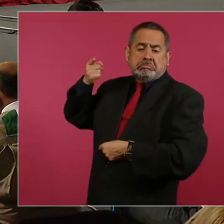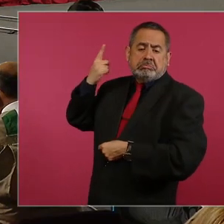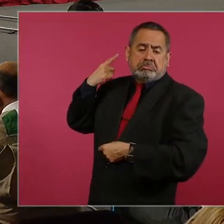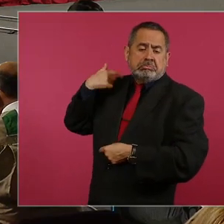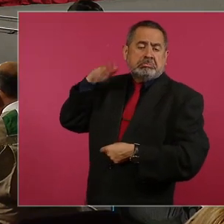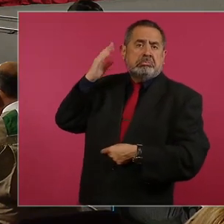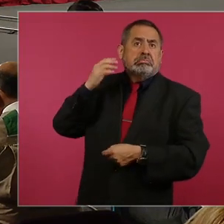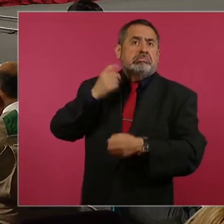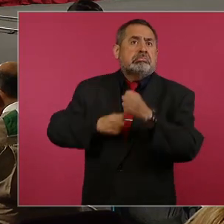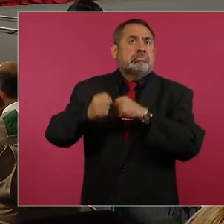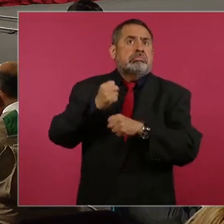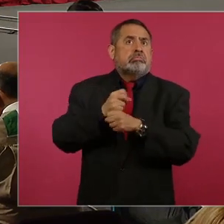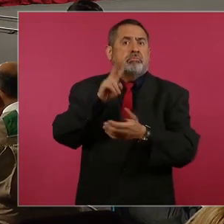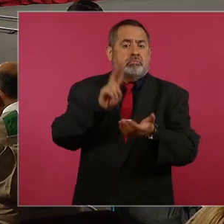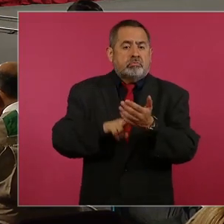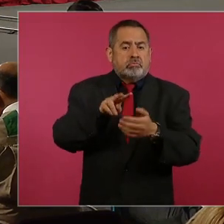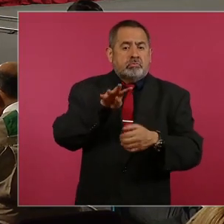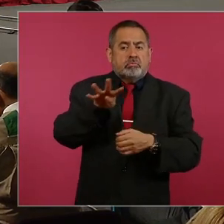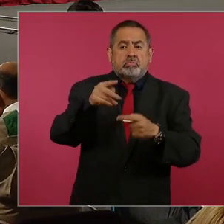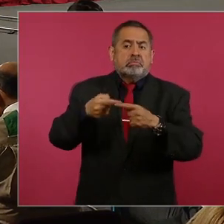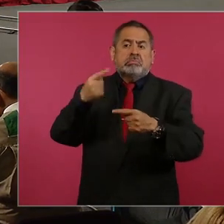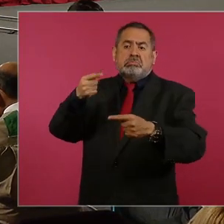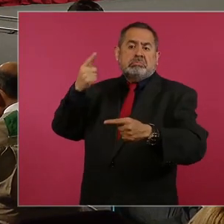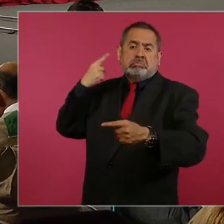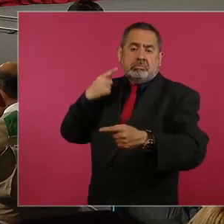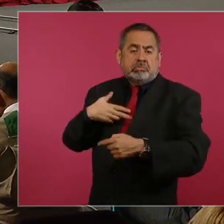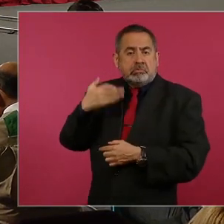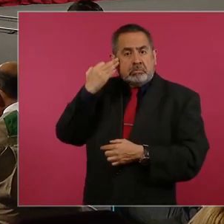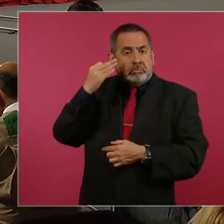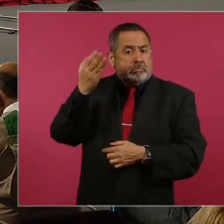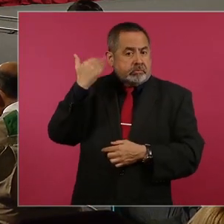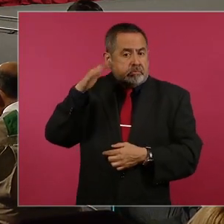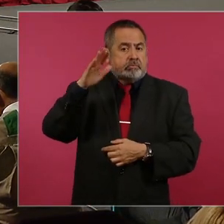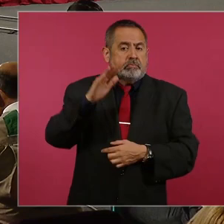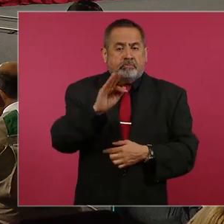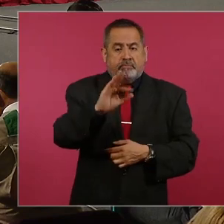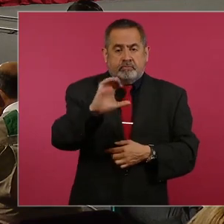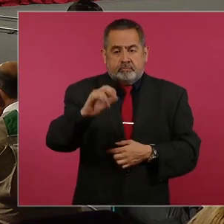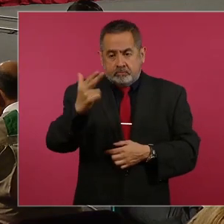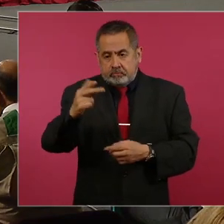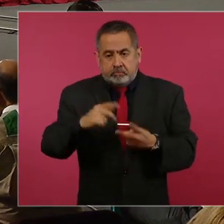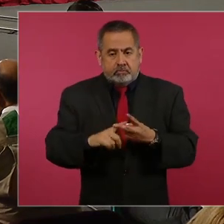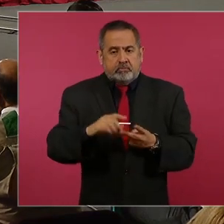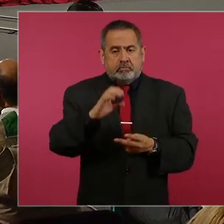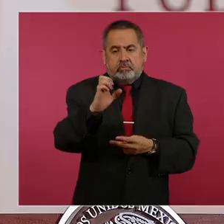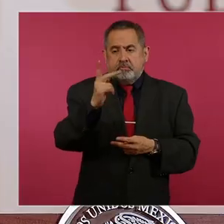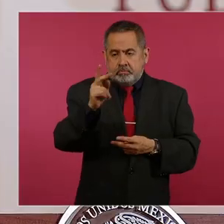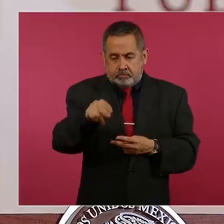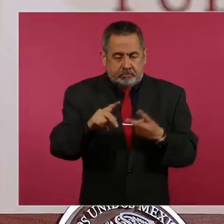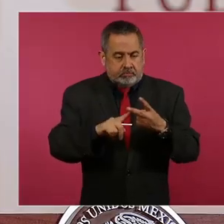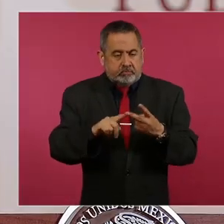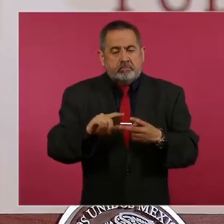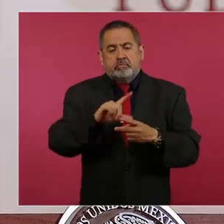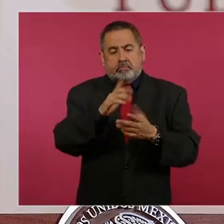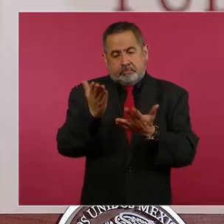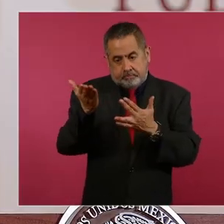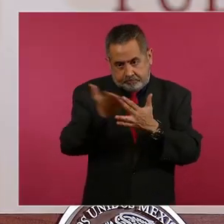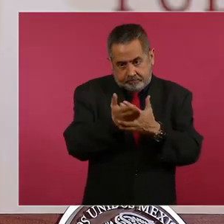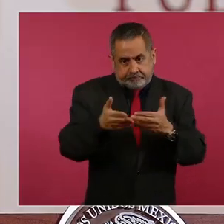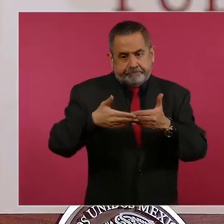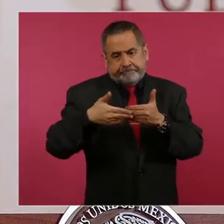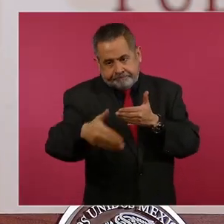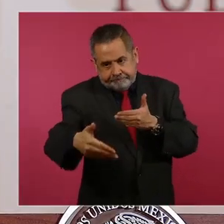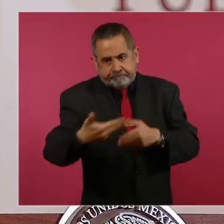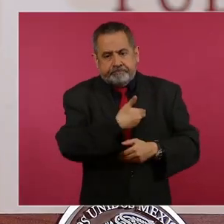del 2019 para atrás, cuando estaba Calderón y Peña, y de 2019 para adelante en la